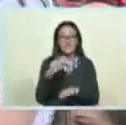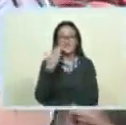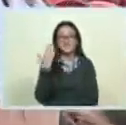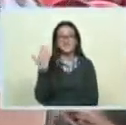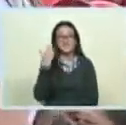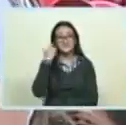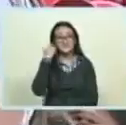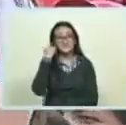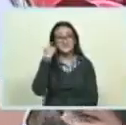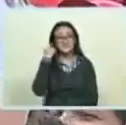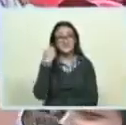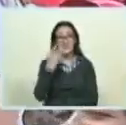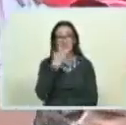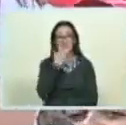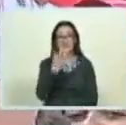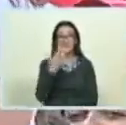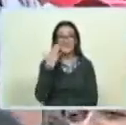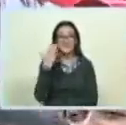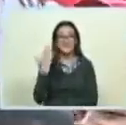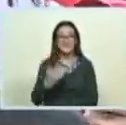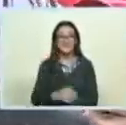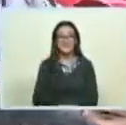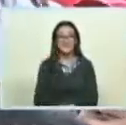Mira cómo gritan las muchachas.